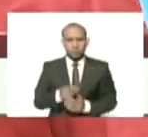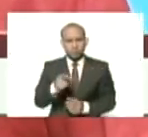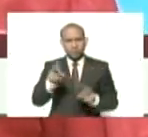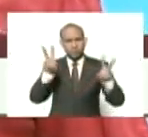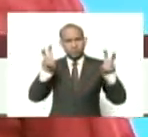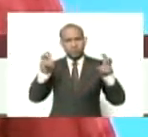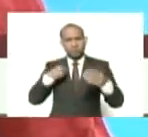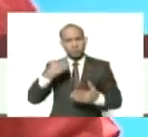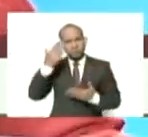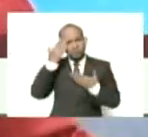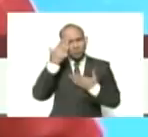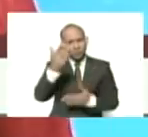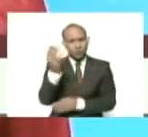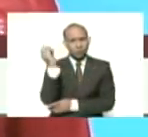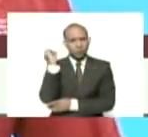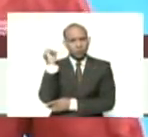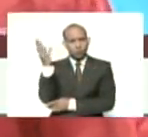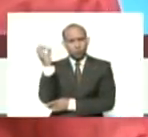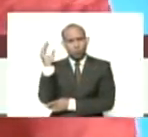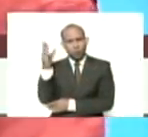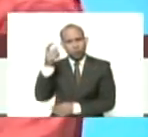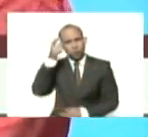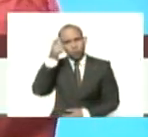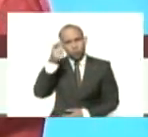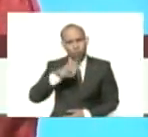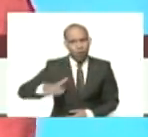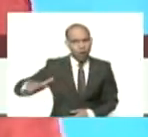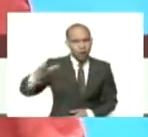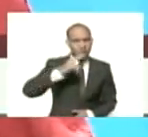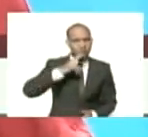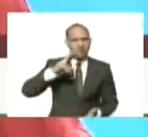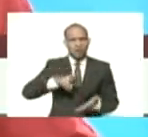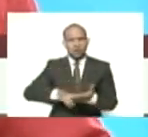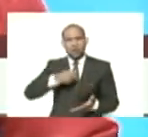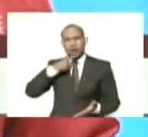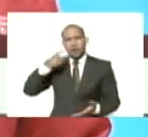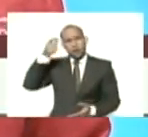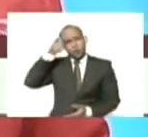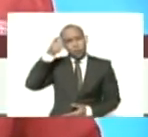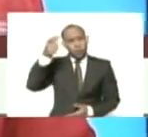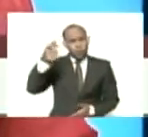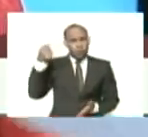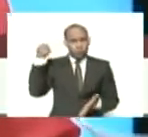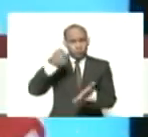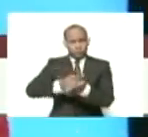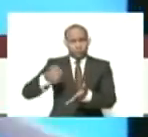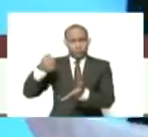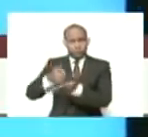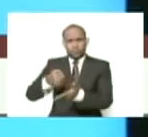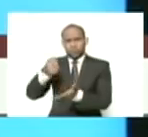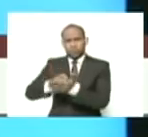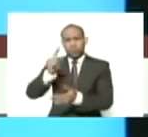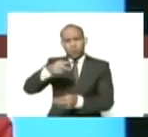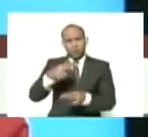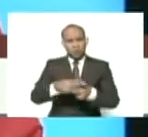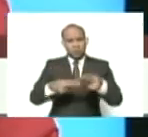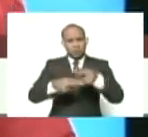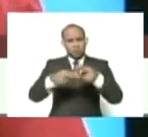a este Congreso del pueblo de verdad, un pueblo que lucha, pero a la vez construye con